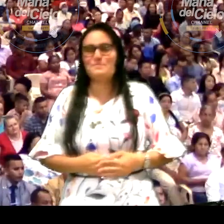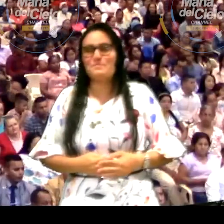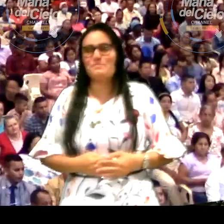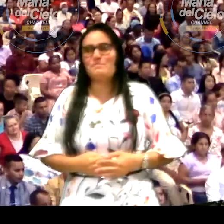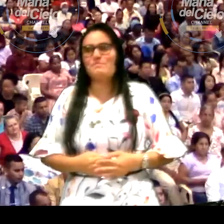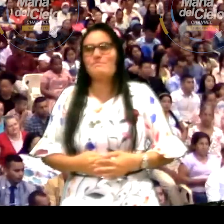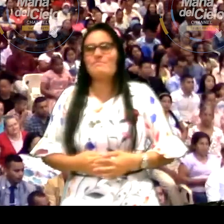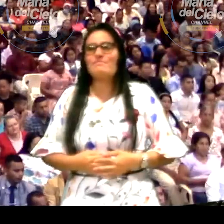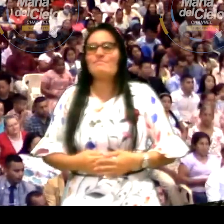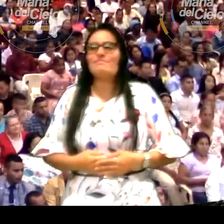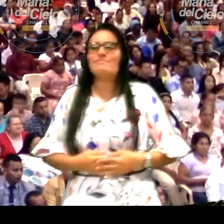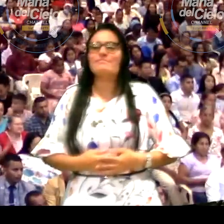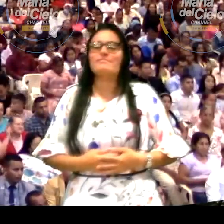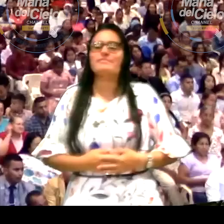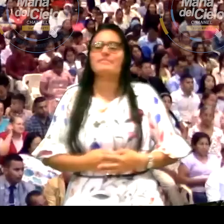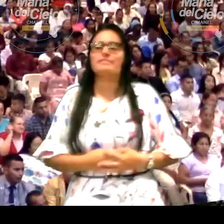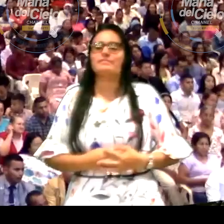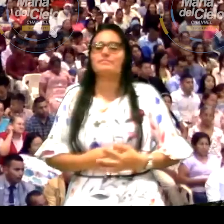donde una médico,